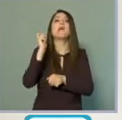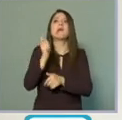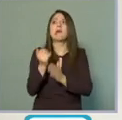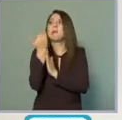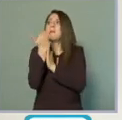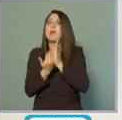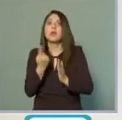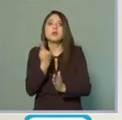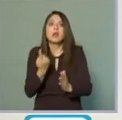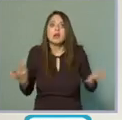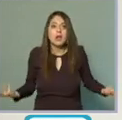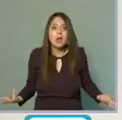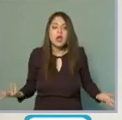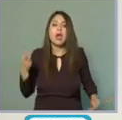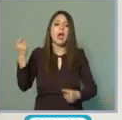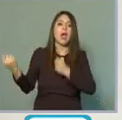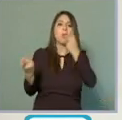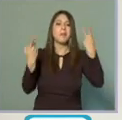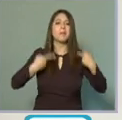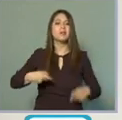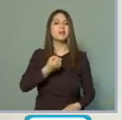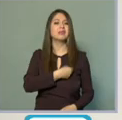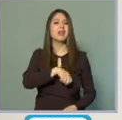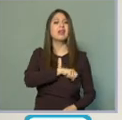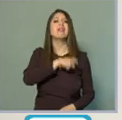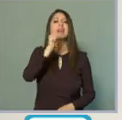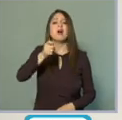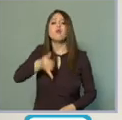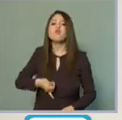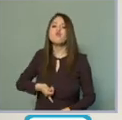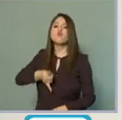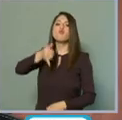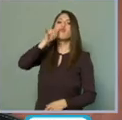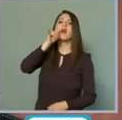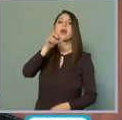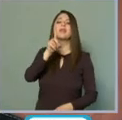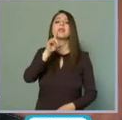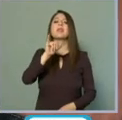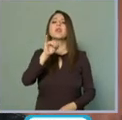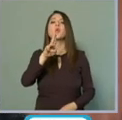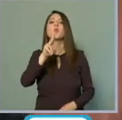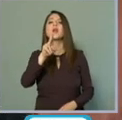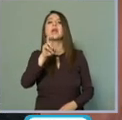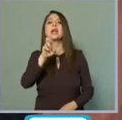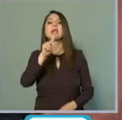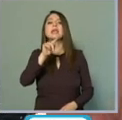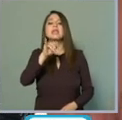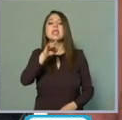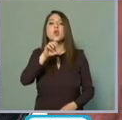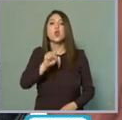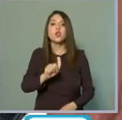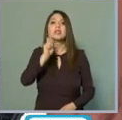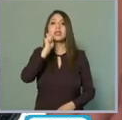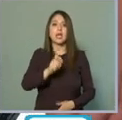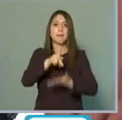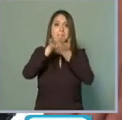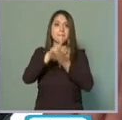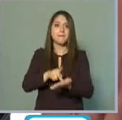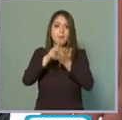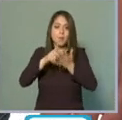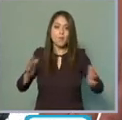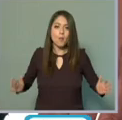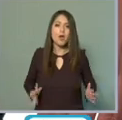implica muchas cosas. Ejemplo, ¿alguien está tomando diuréticos? Alguien está perdiendo muchísimo peso, pero lo único que está haciendo